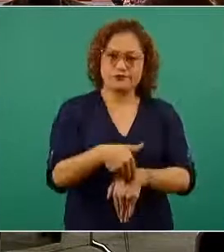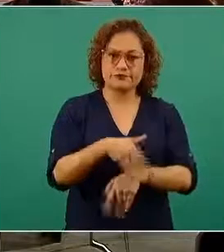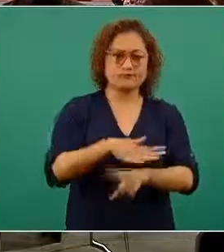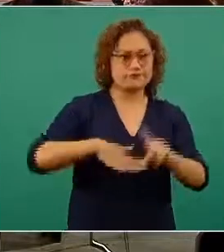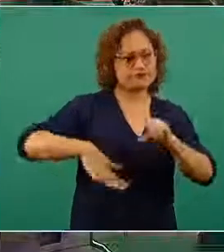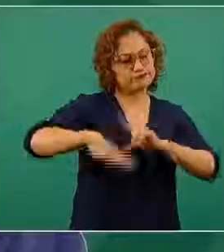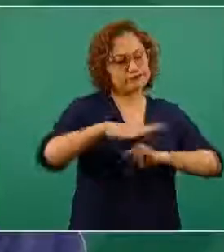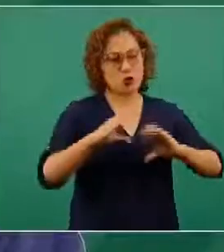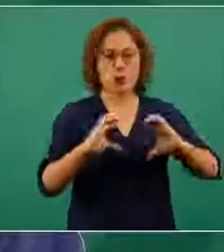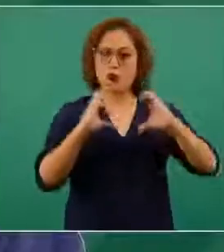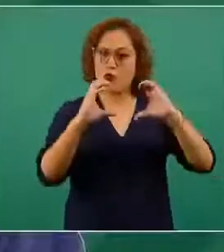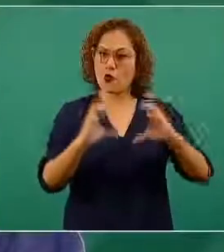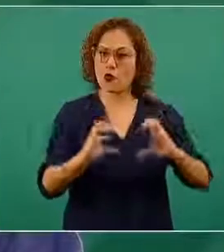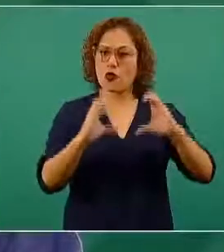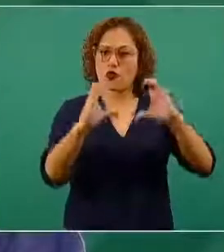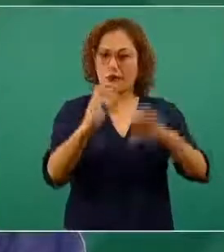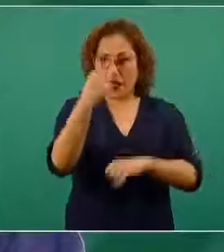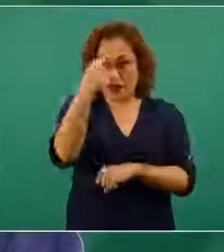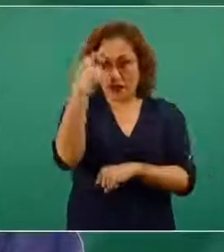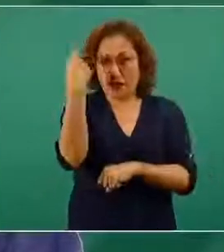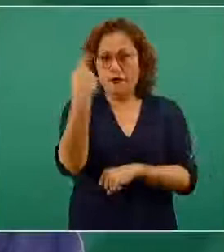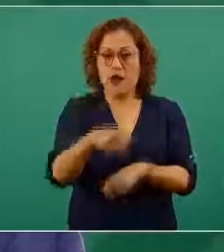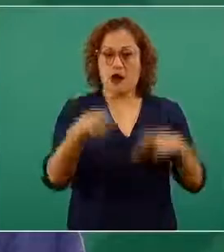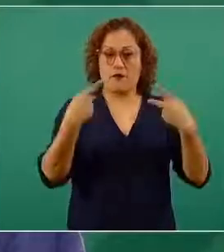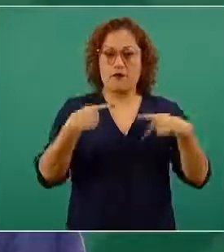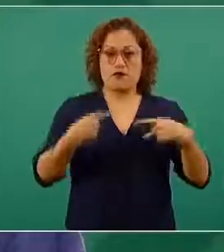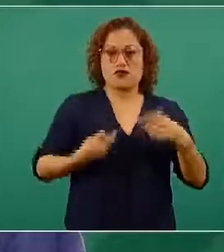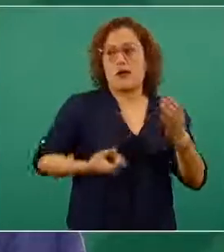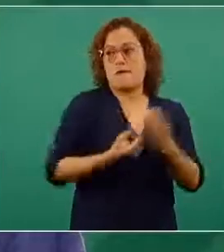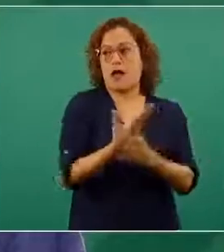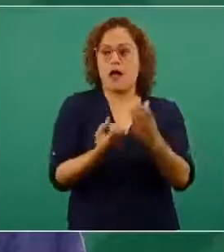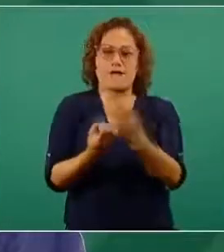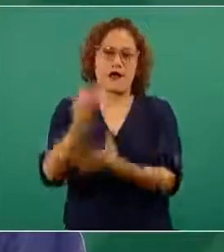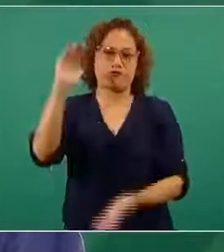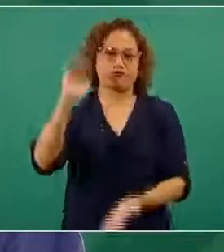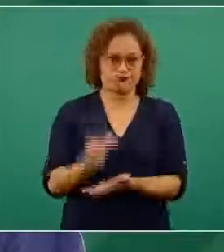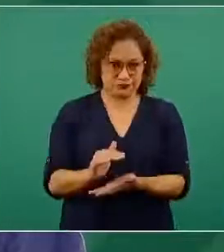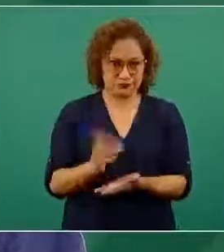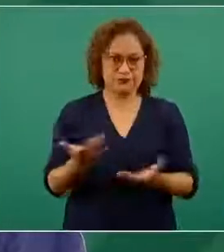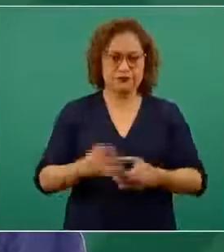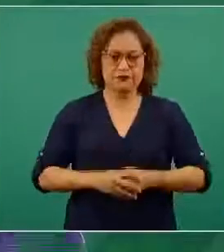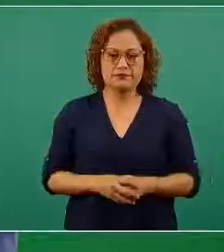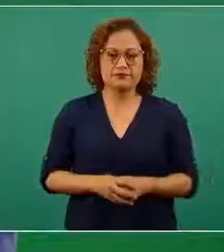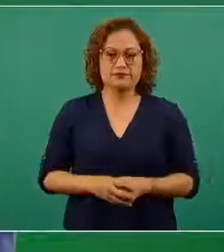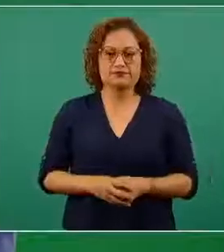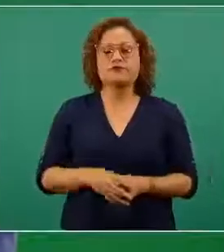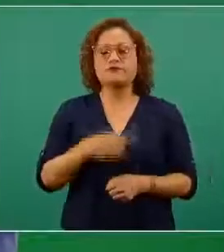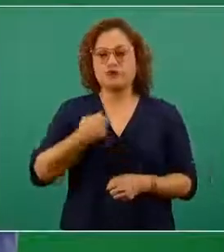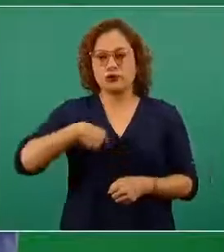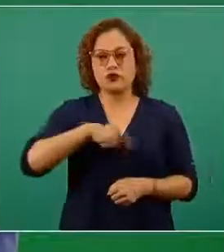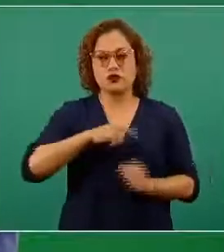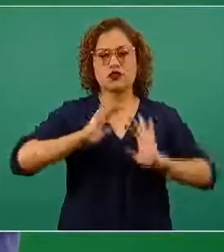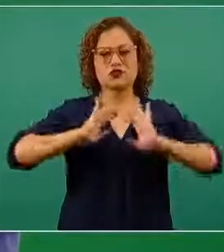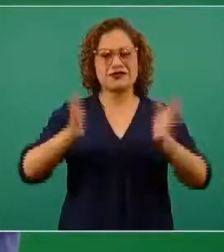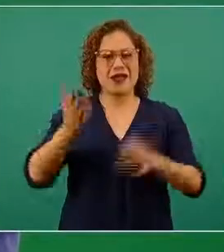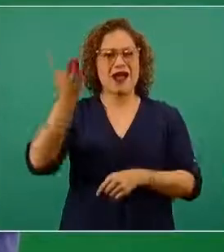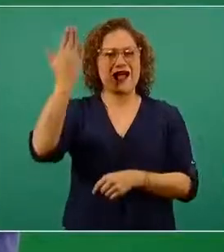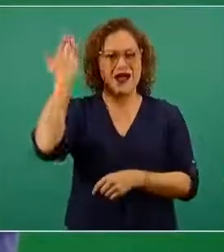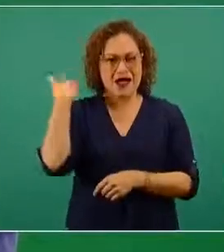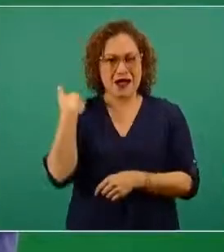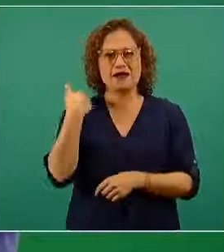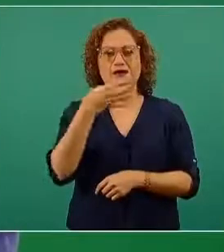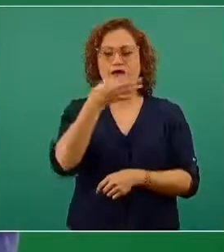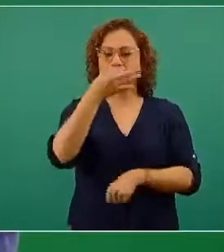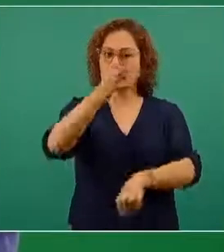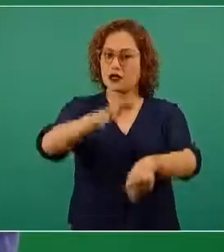para reducir la movilidad en el espacio público. Hemos destacado que una de las características de la estrategia